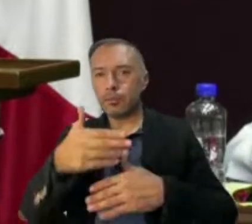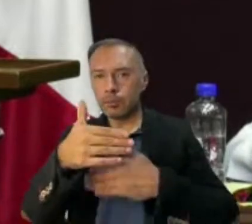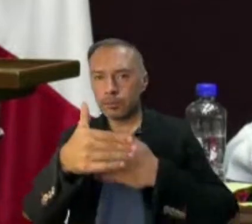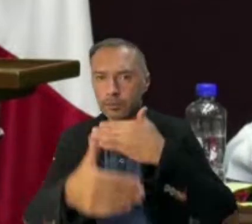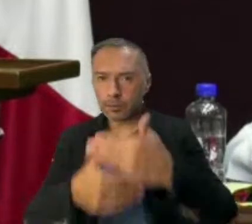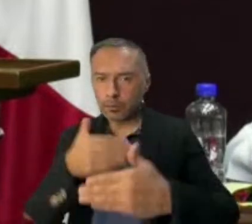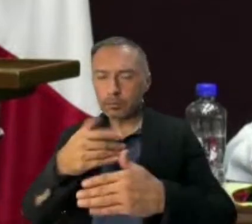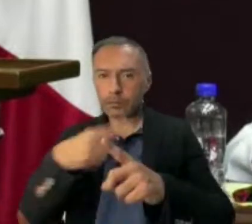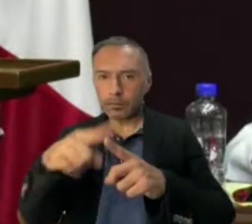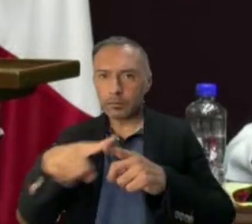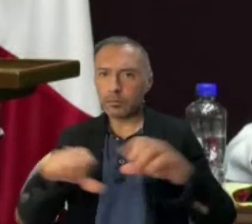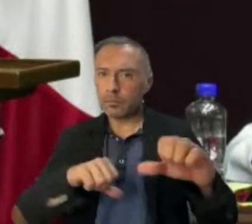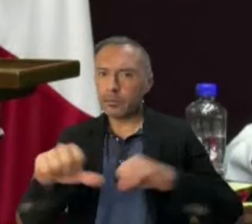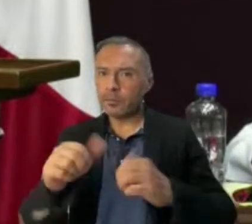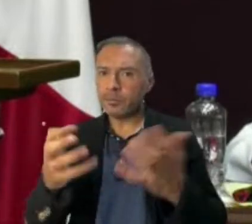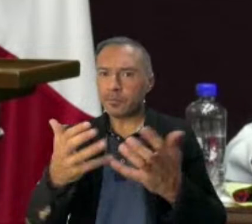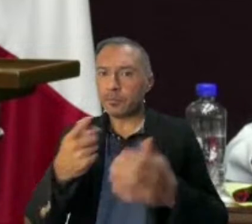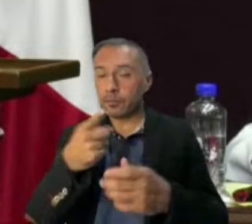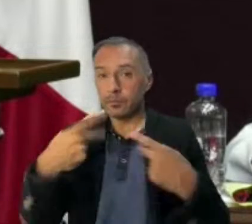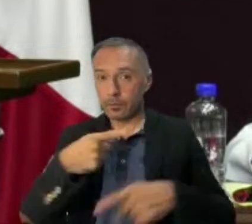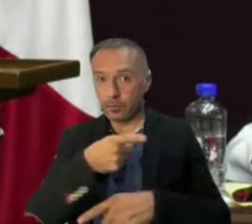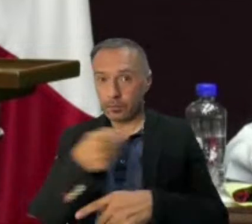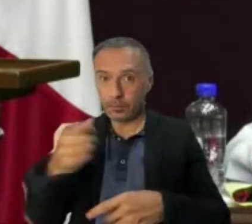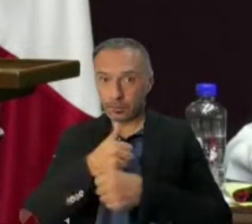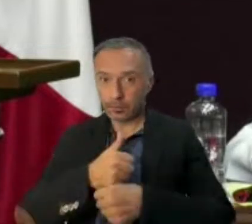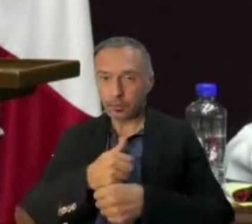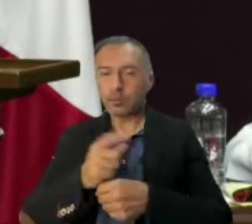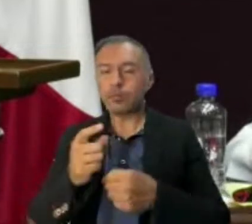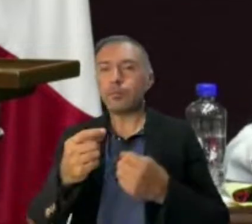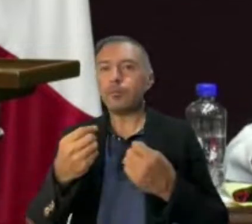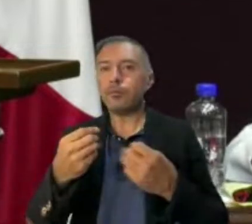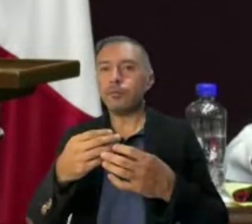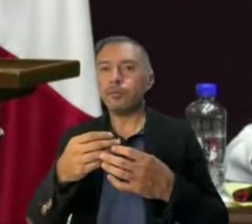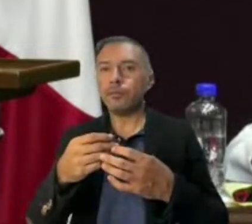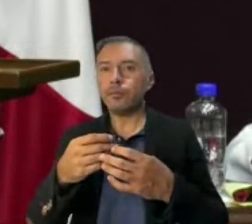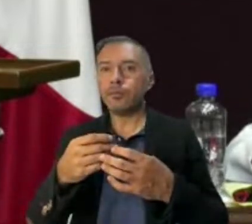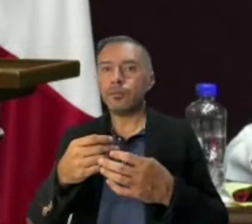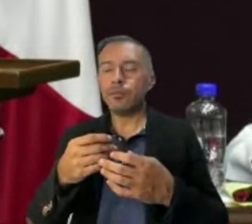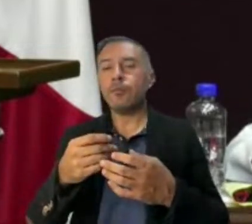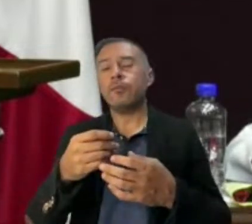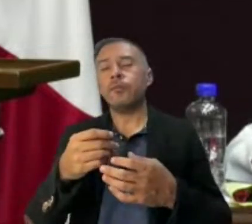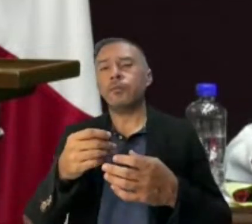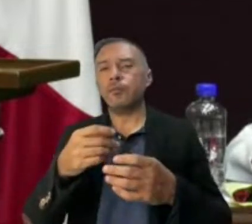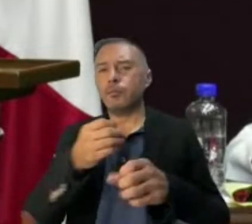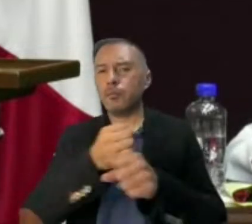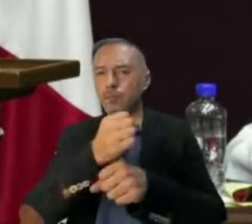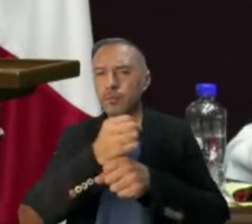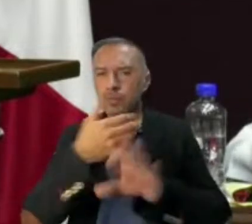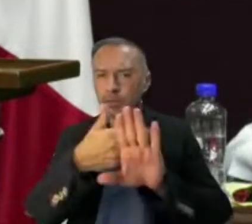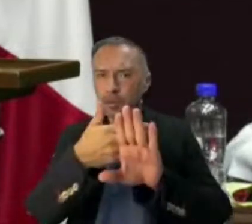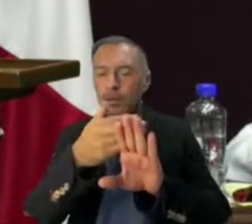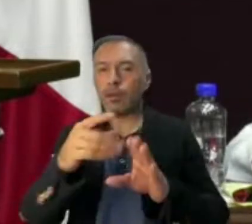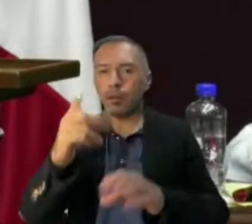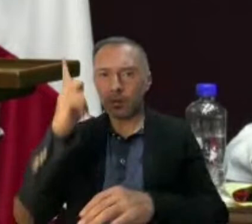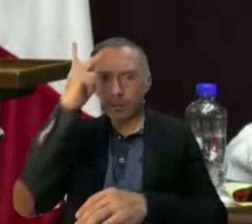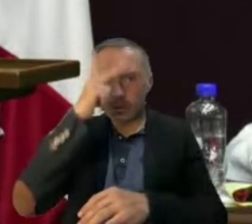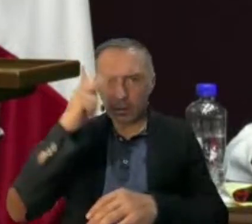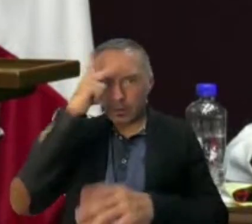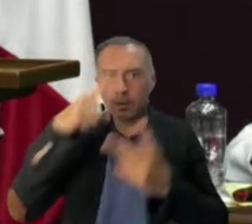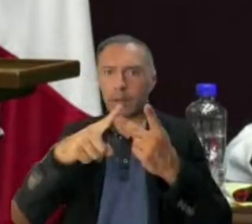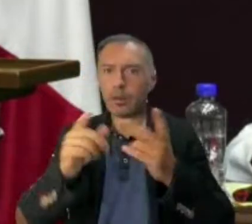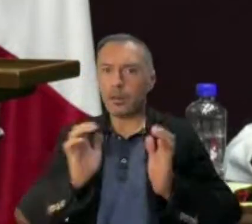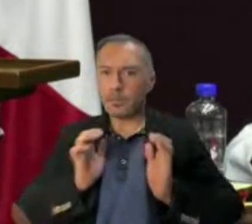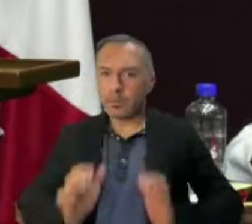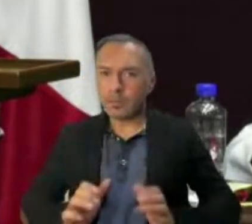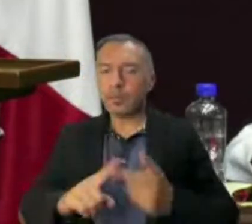que buscan compensar a la víctima por los daños sufridos, ya sea psicológicos, físicos,